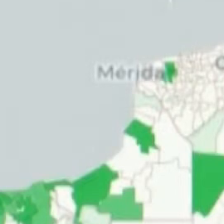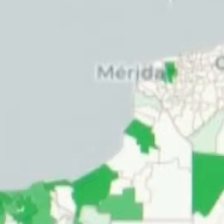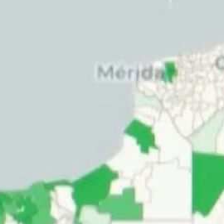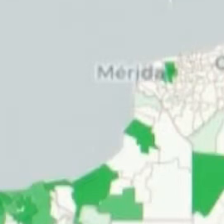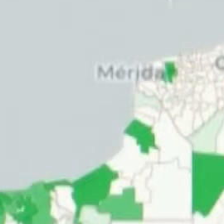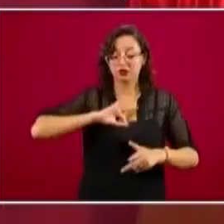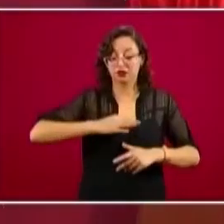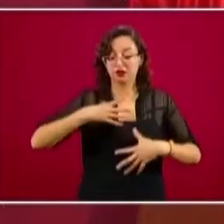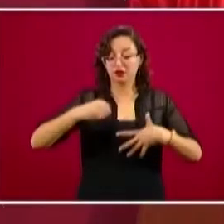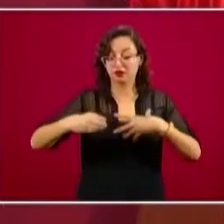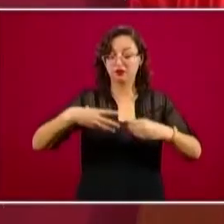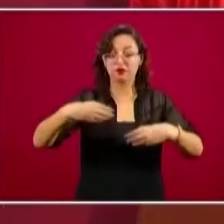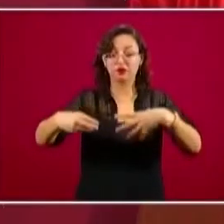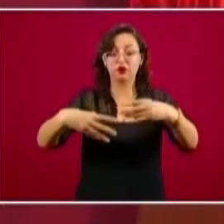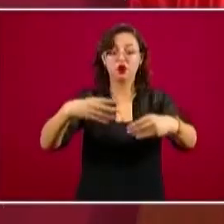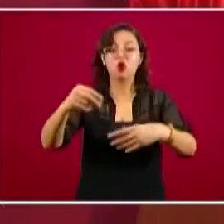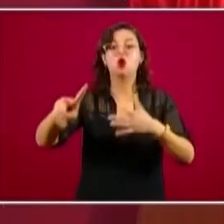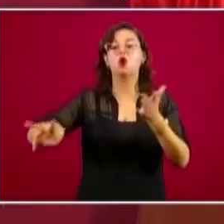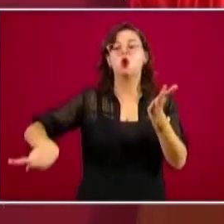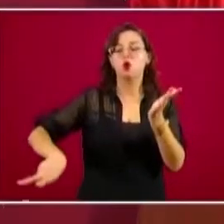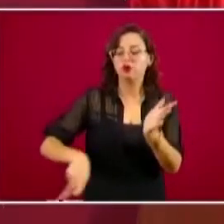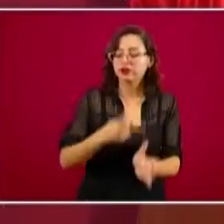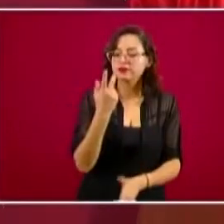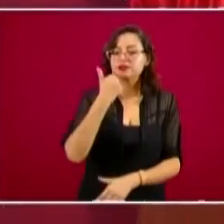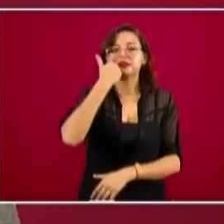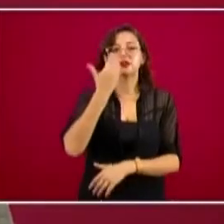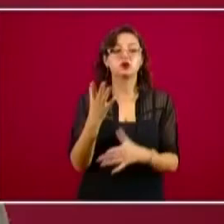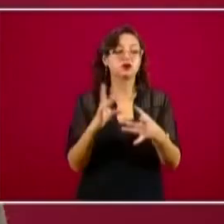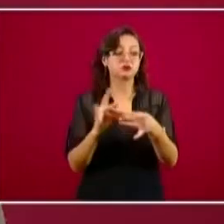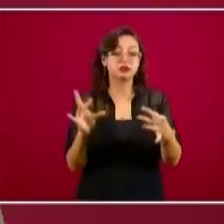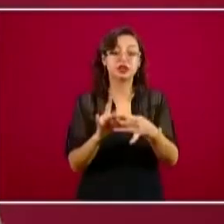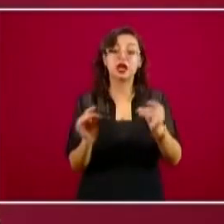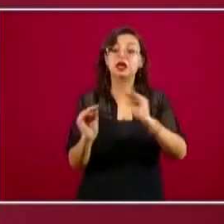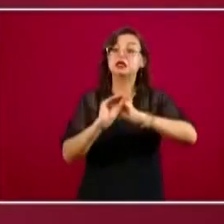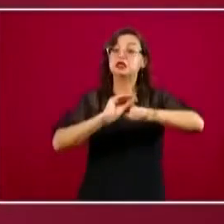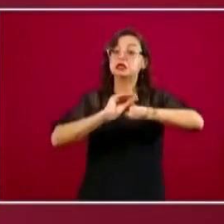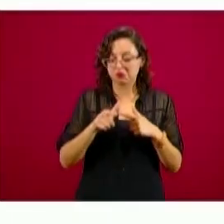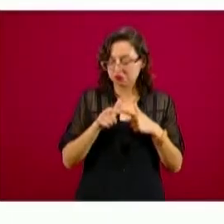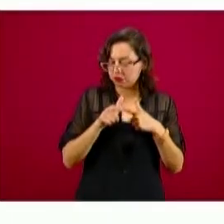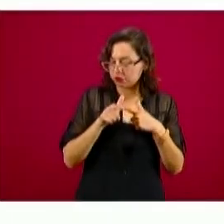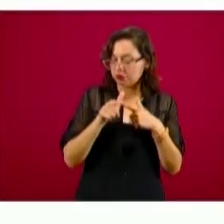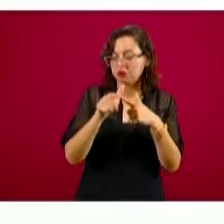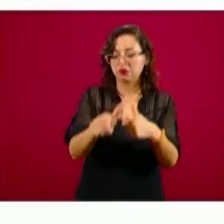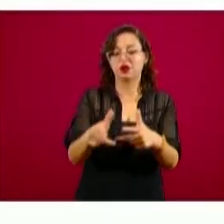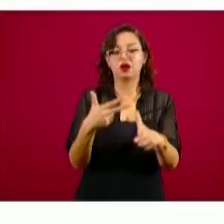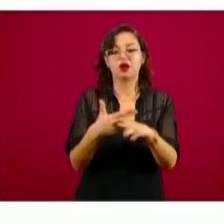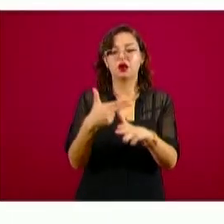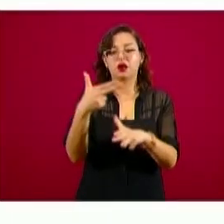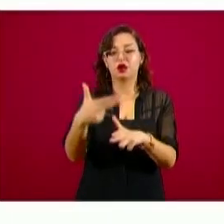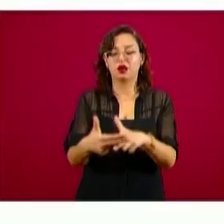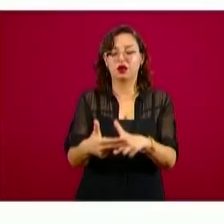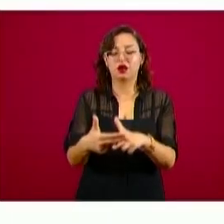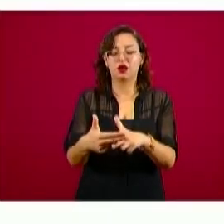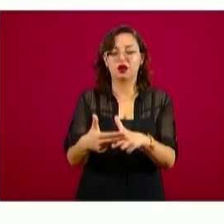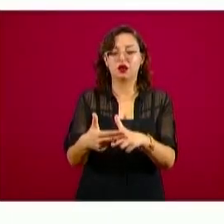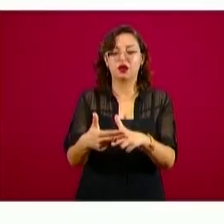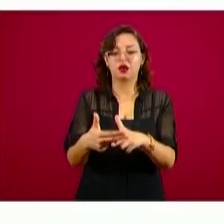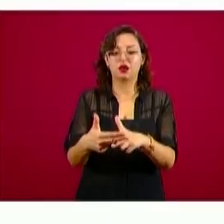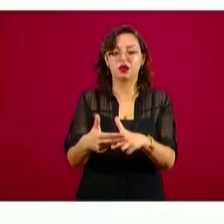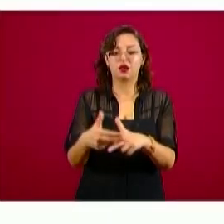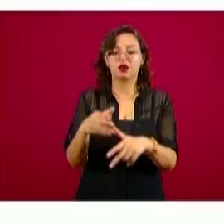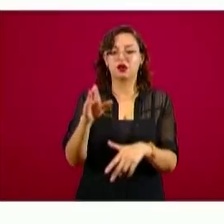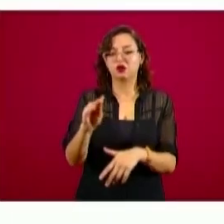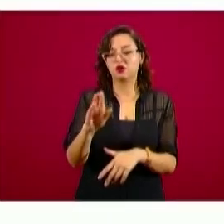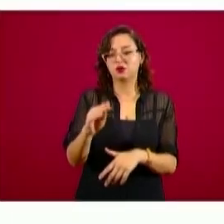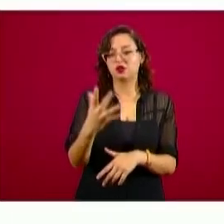acciones presentadas por los especialistas el fin de la epidemia por el kobe 19 puede lograrse el 25 de junio siempre